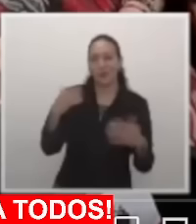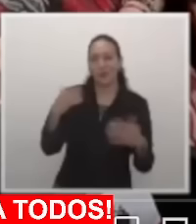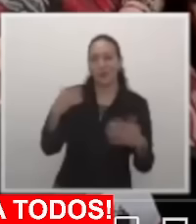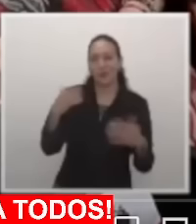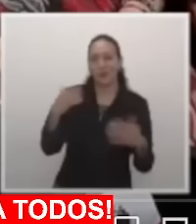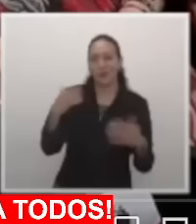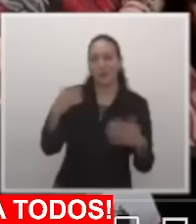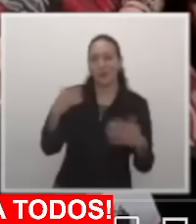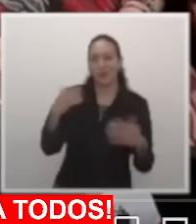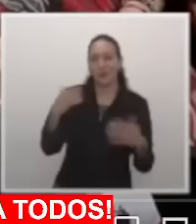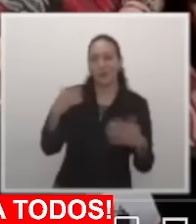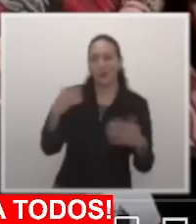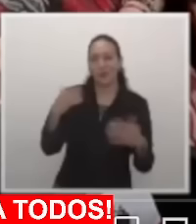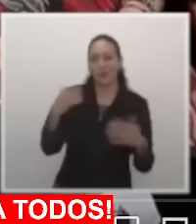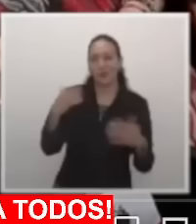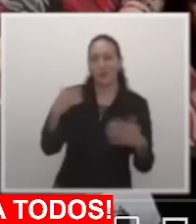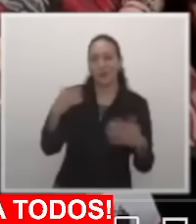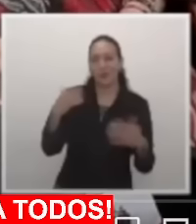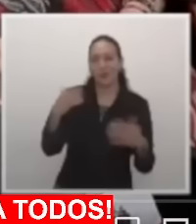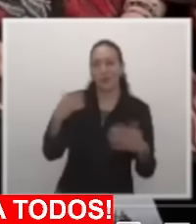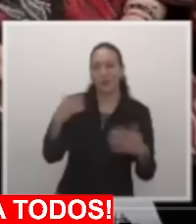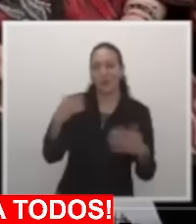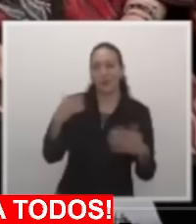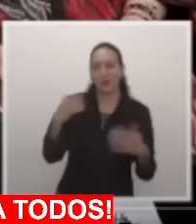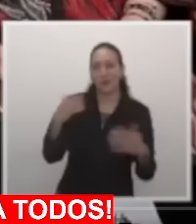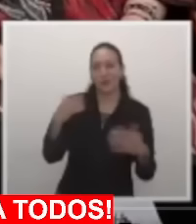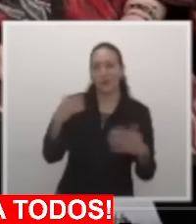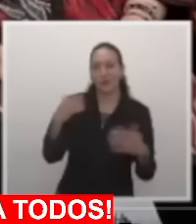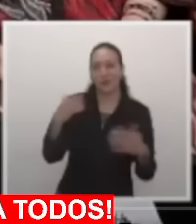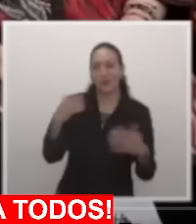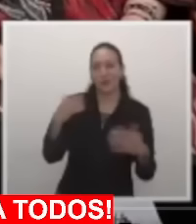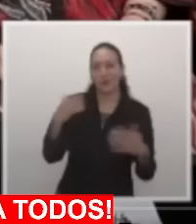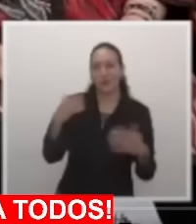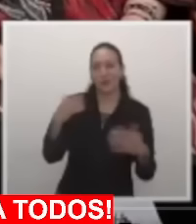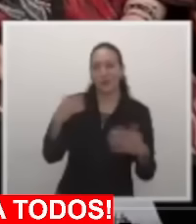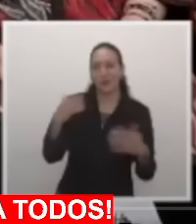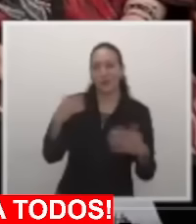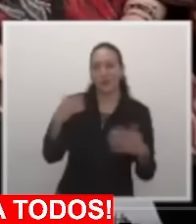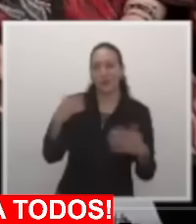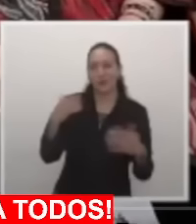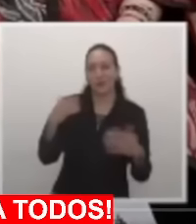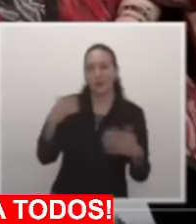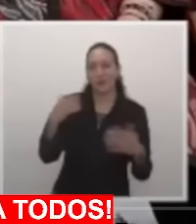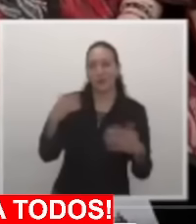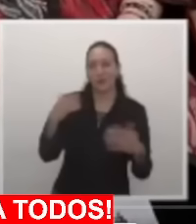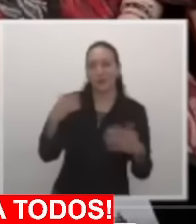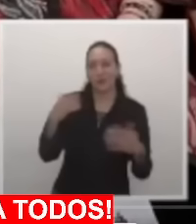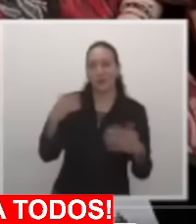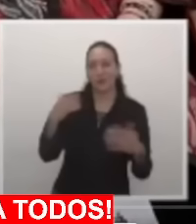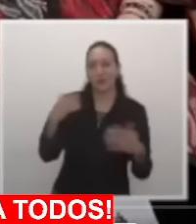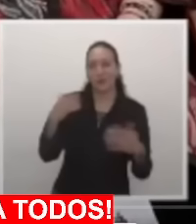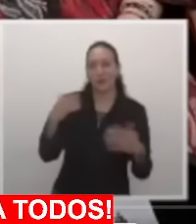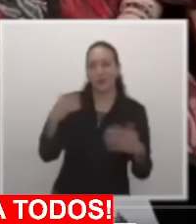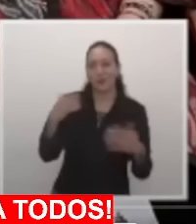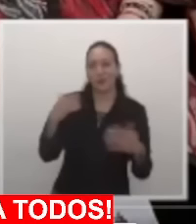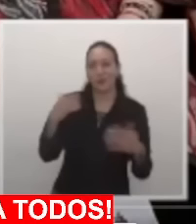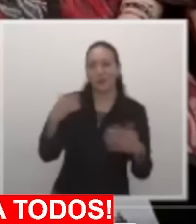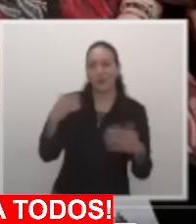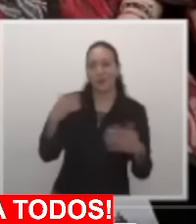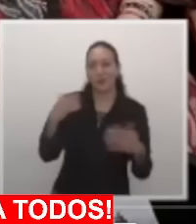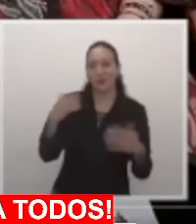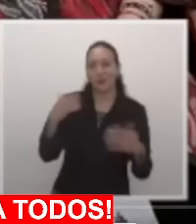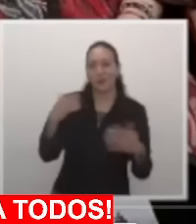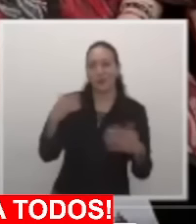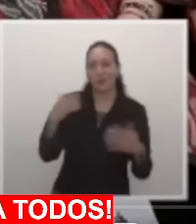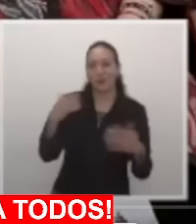Claudia Shan nombrar al siguiente ministro posiblemente para entonces ya est presentada la Bueno ya está